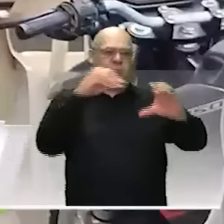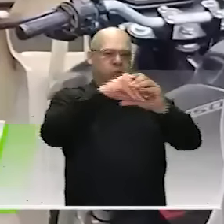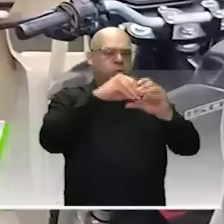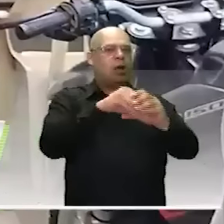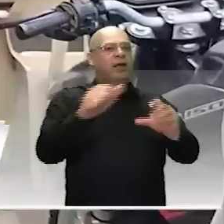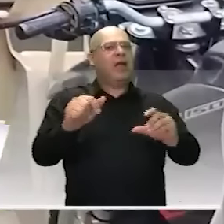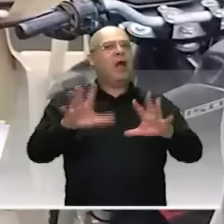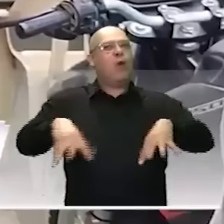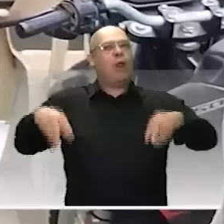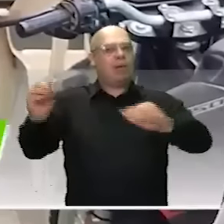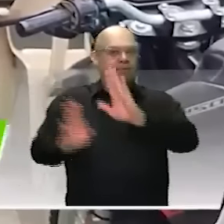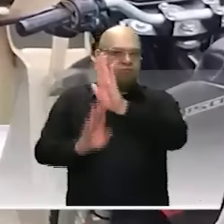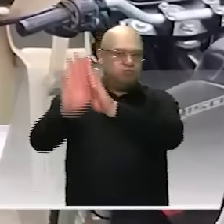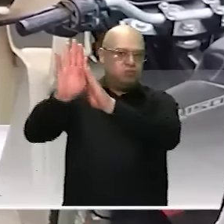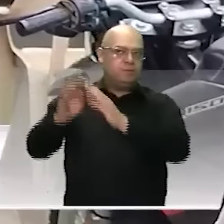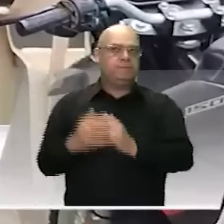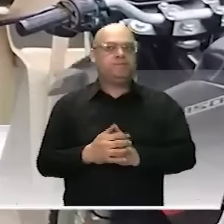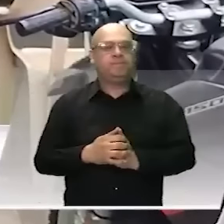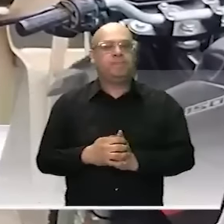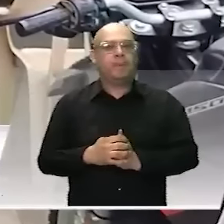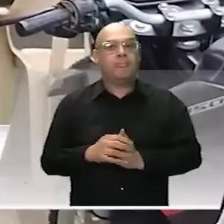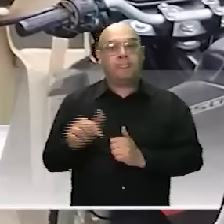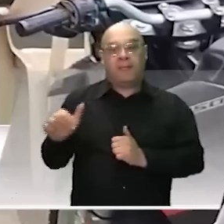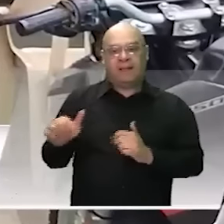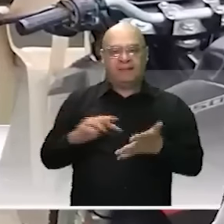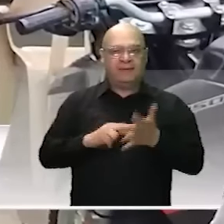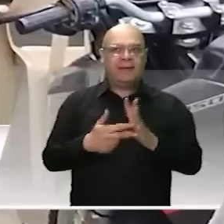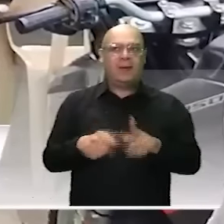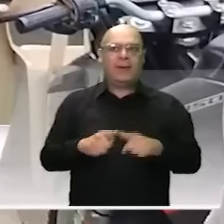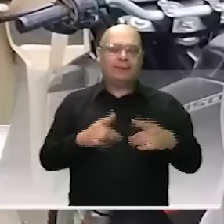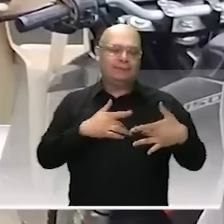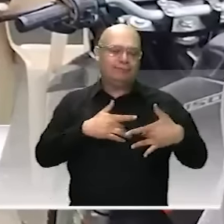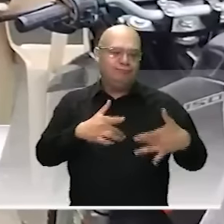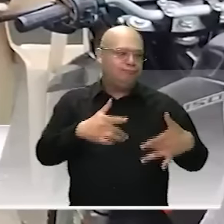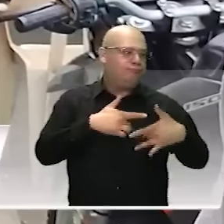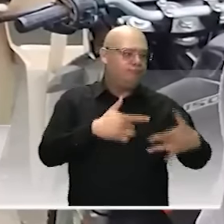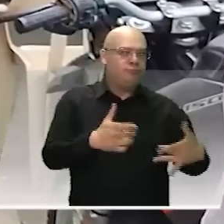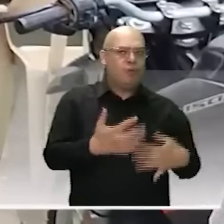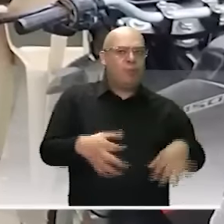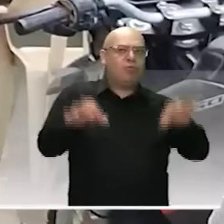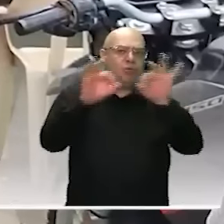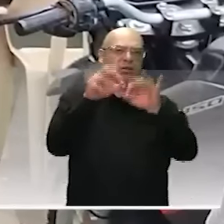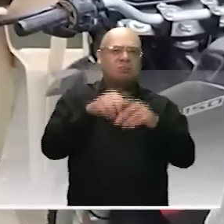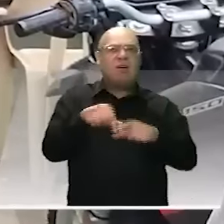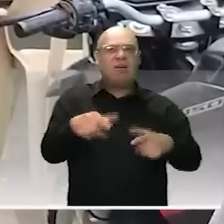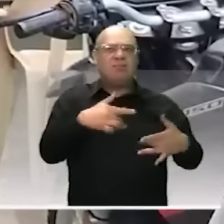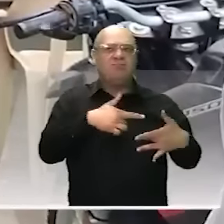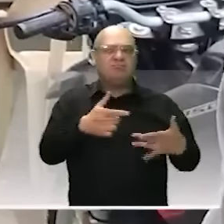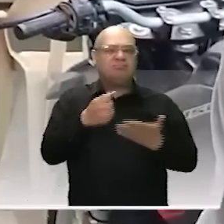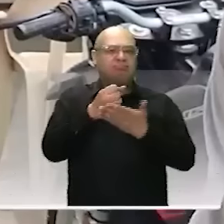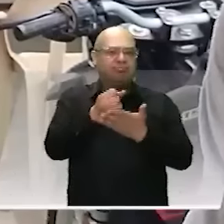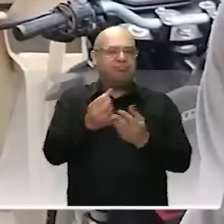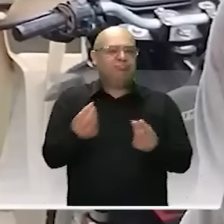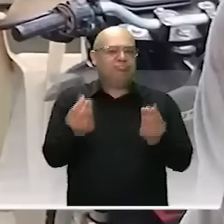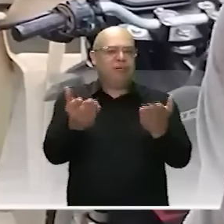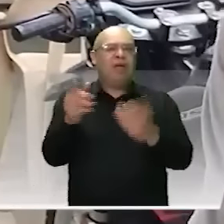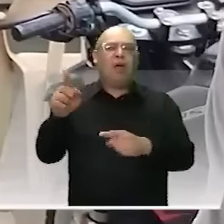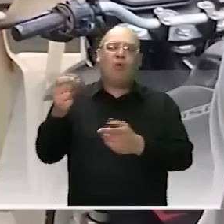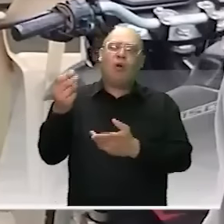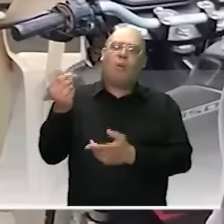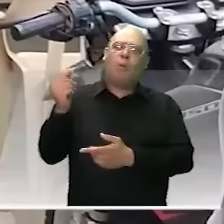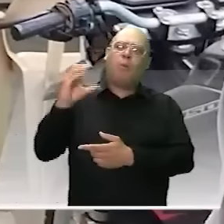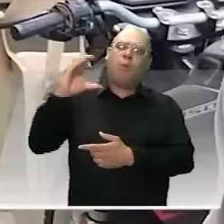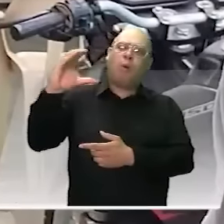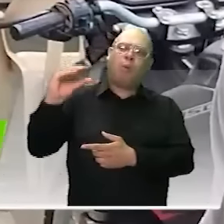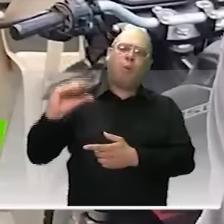La solidaridad es un elemento natural de esta sociedad y ya estamos listos para hacer el aporte. Unos más, otros menos, pero